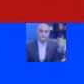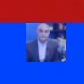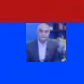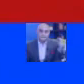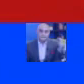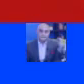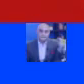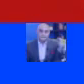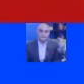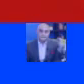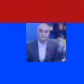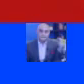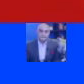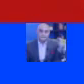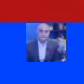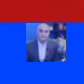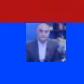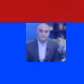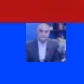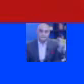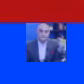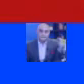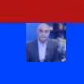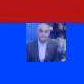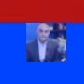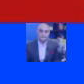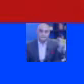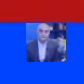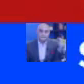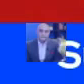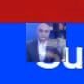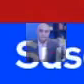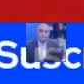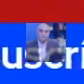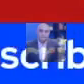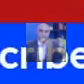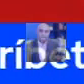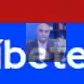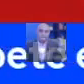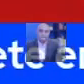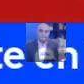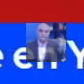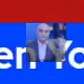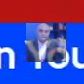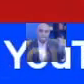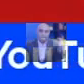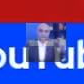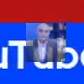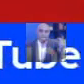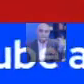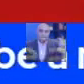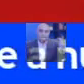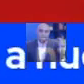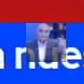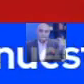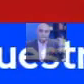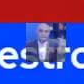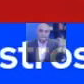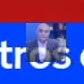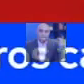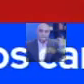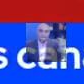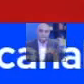reflexión, en mi opinión, y mira que estoy pasando aceite con las amenazas de muerte, con estos procesos que